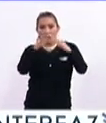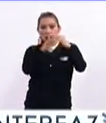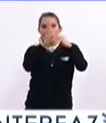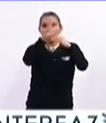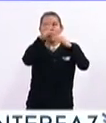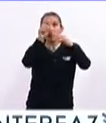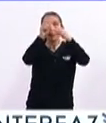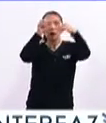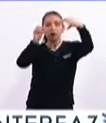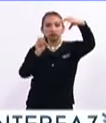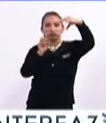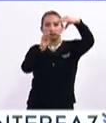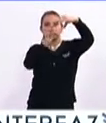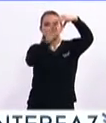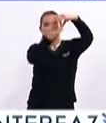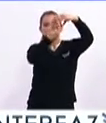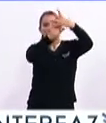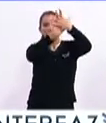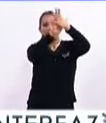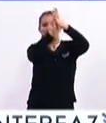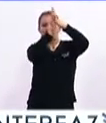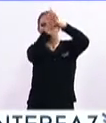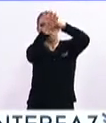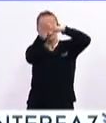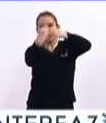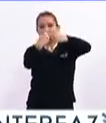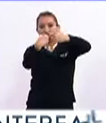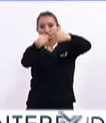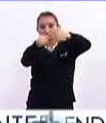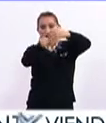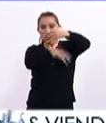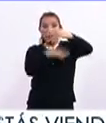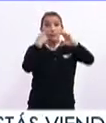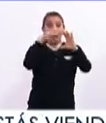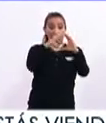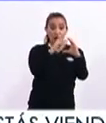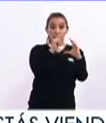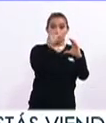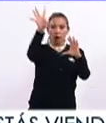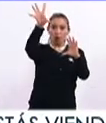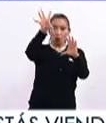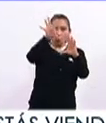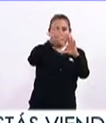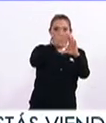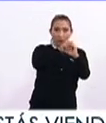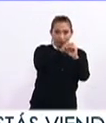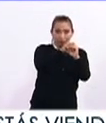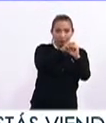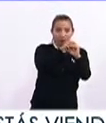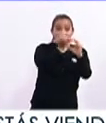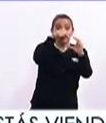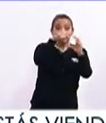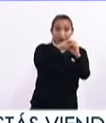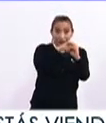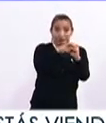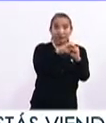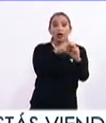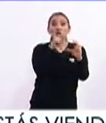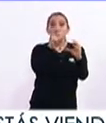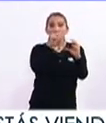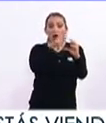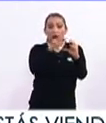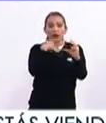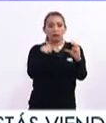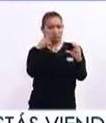libere estas sustancias para que el tumor las utilice. Y por eso